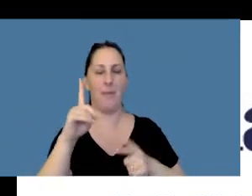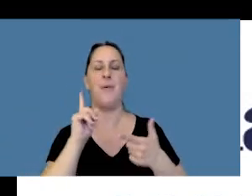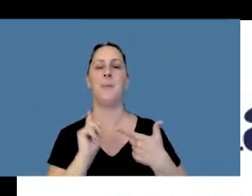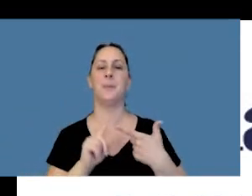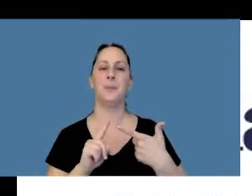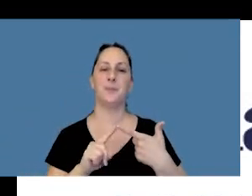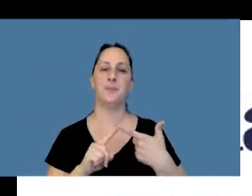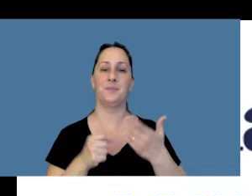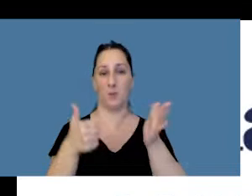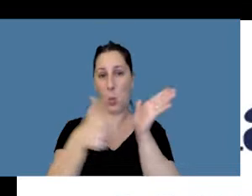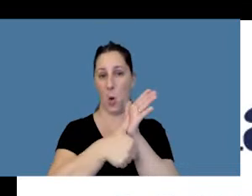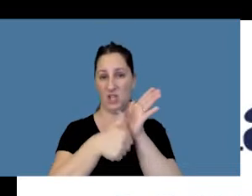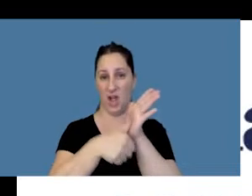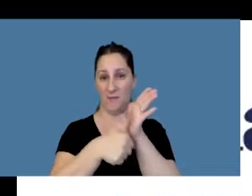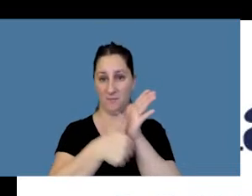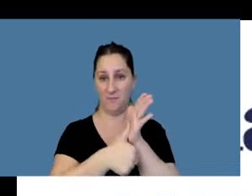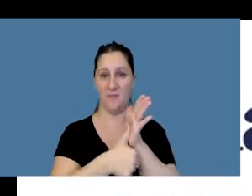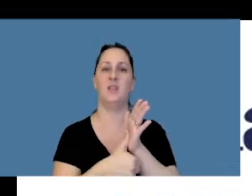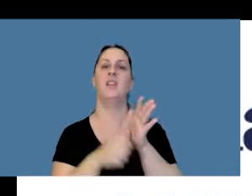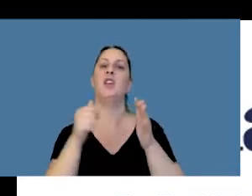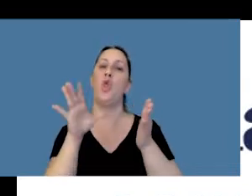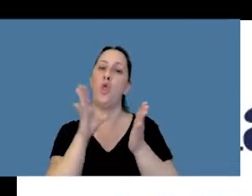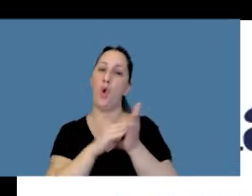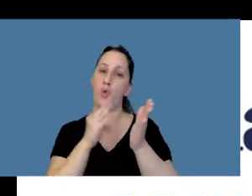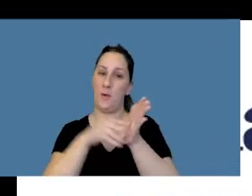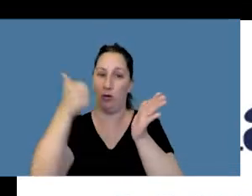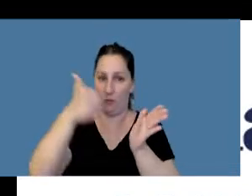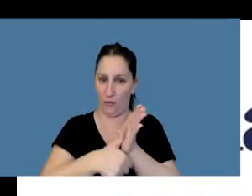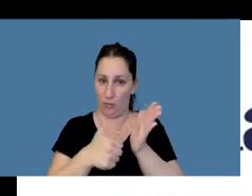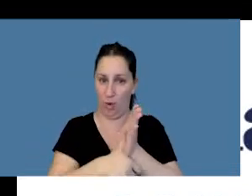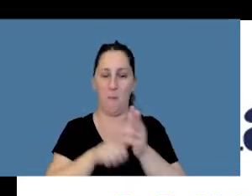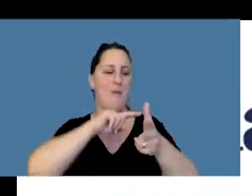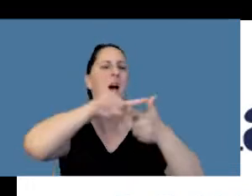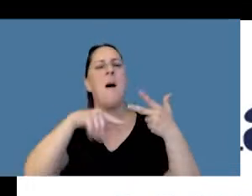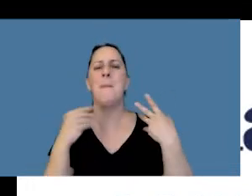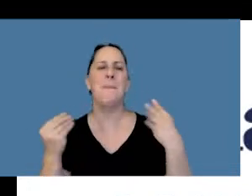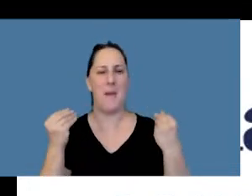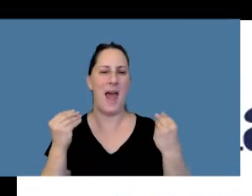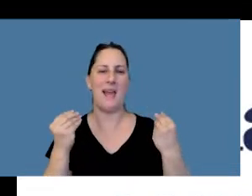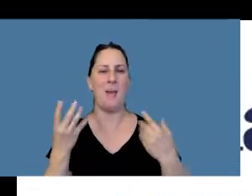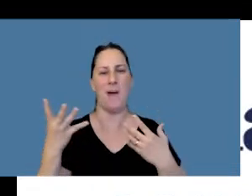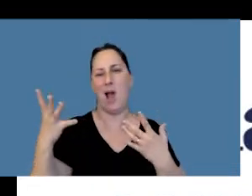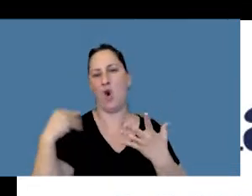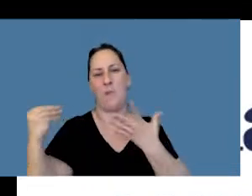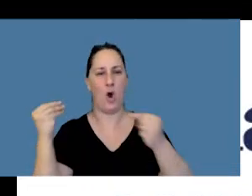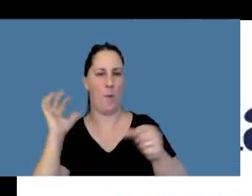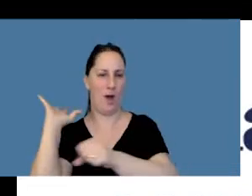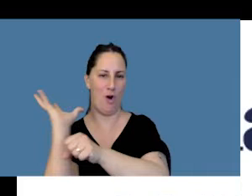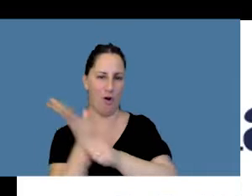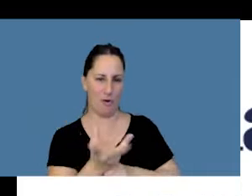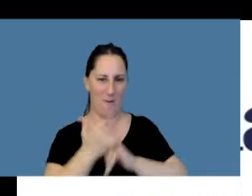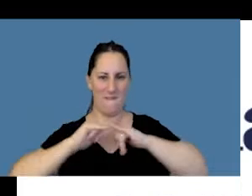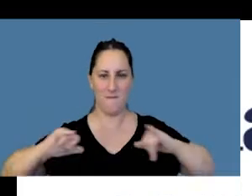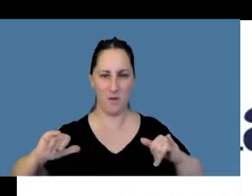la huella digital y se fotocopiaba el documento, a efectos de evitar duplicación o a efectos de